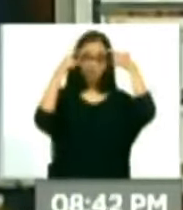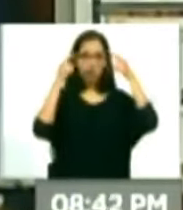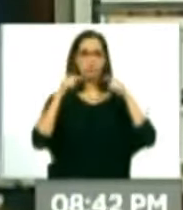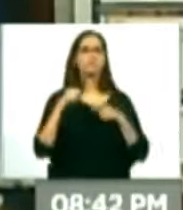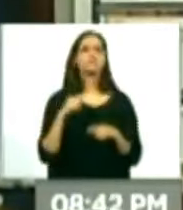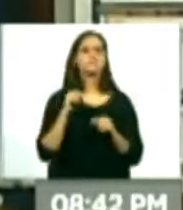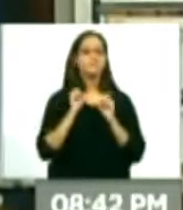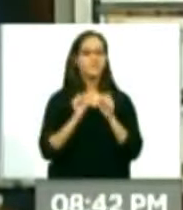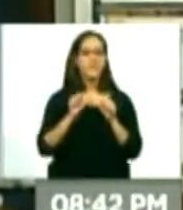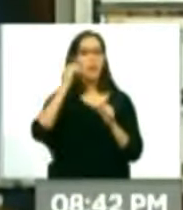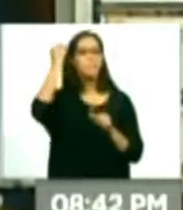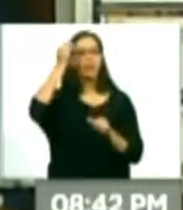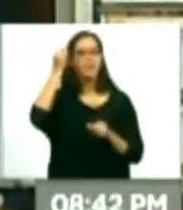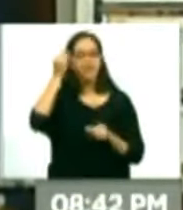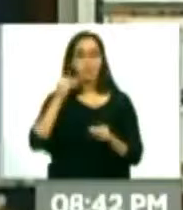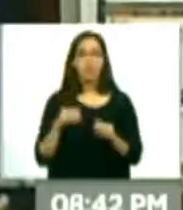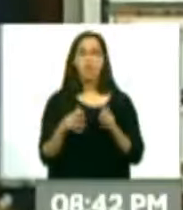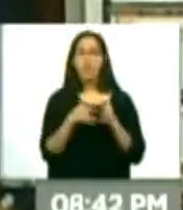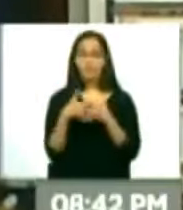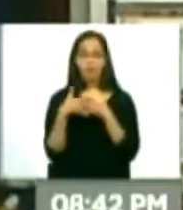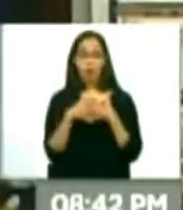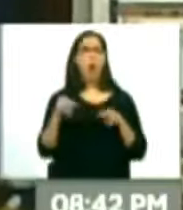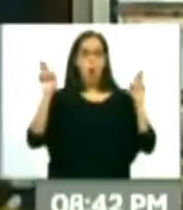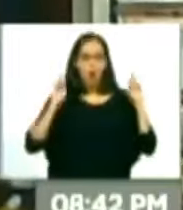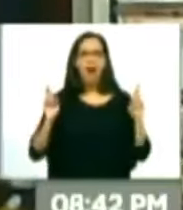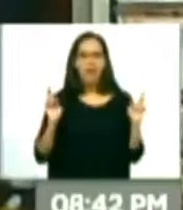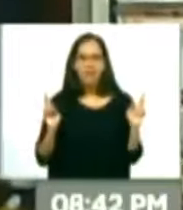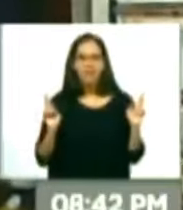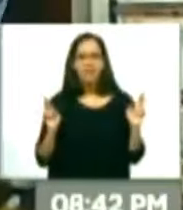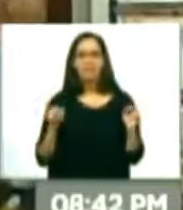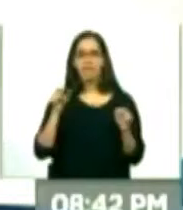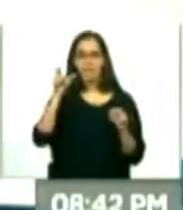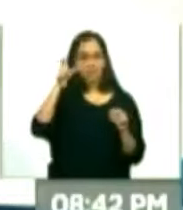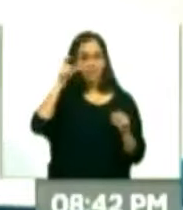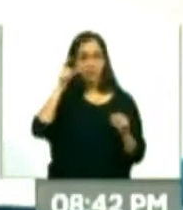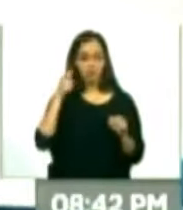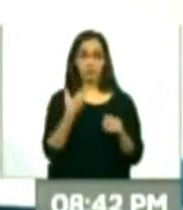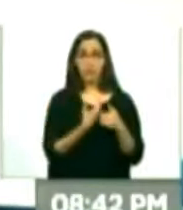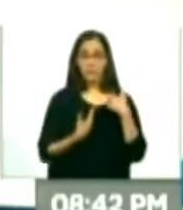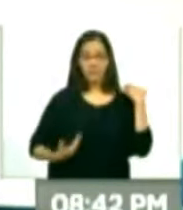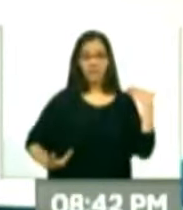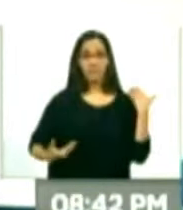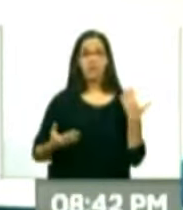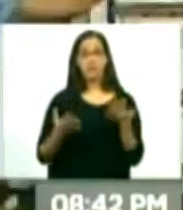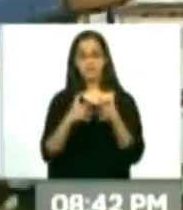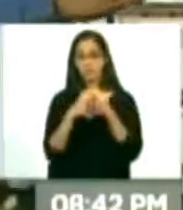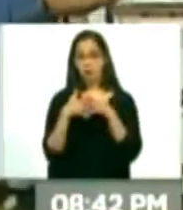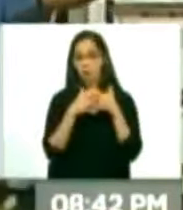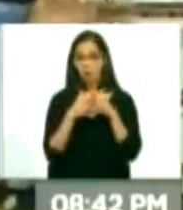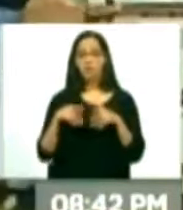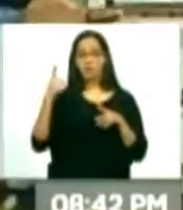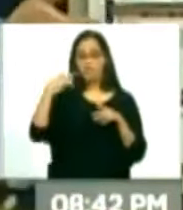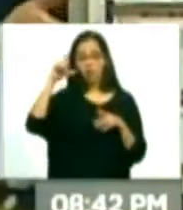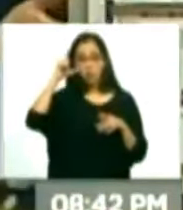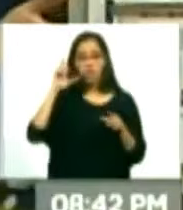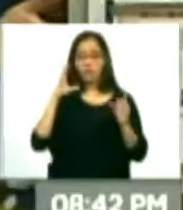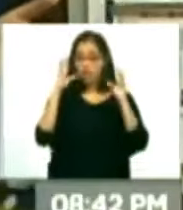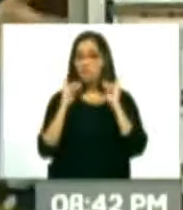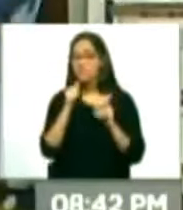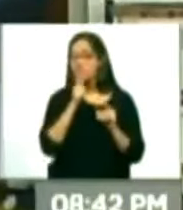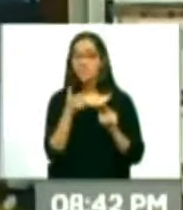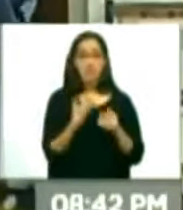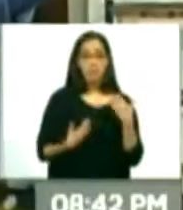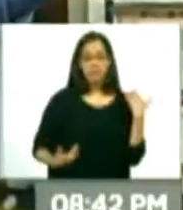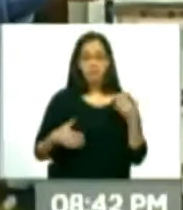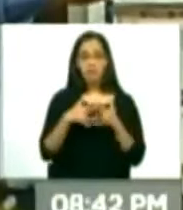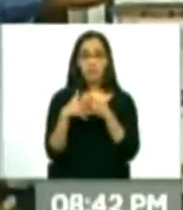cree. Entonces Estados Unidos quiere, ojalá que este caballero, cuando sea presidente de Estados Unidos, si algún día se decide quién es el presidente de Estados